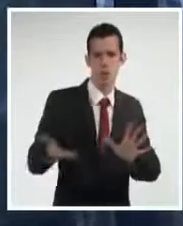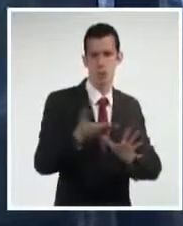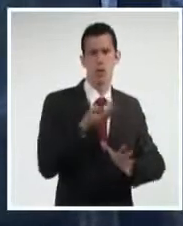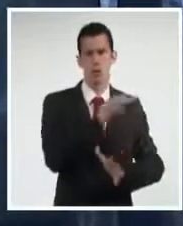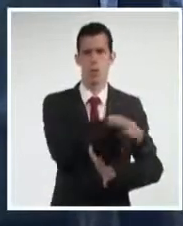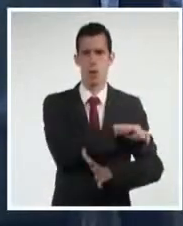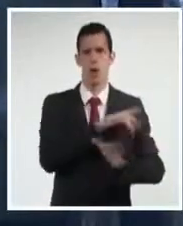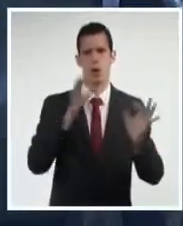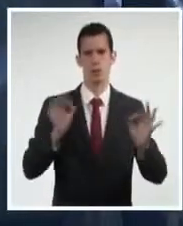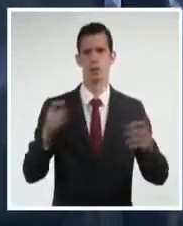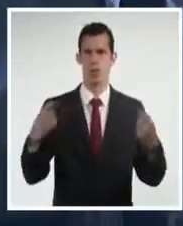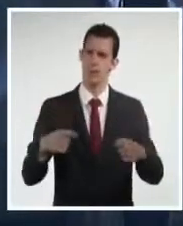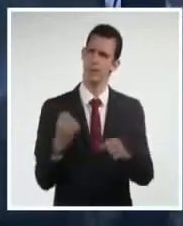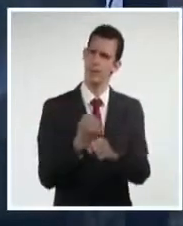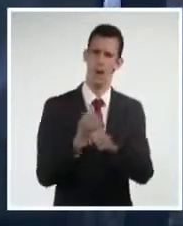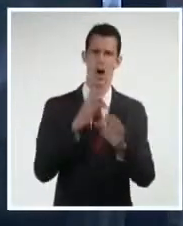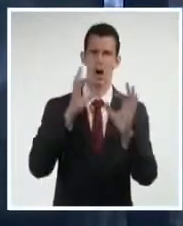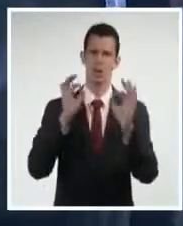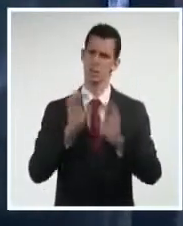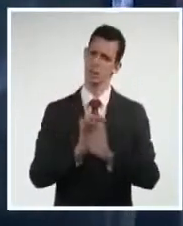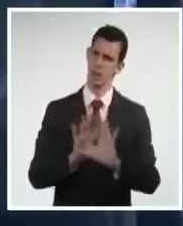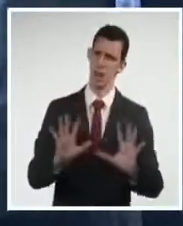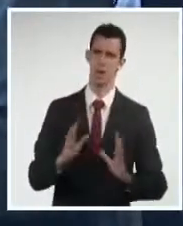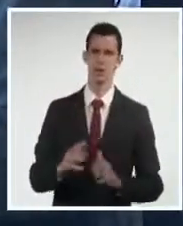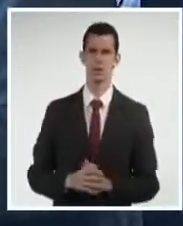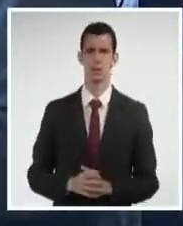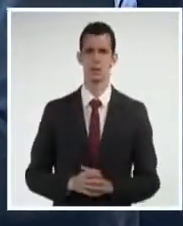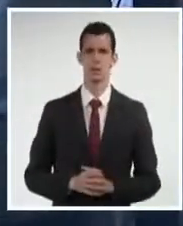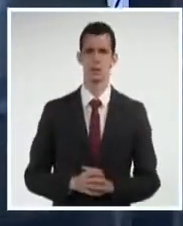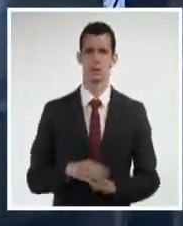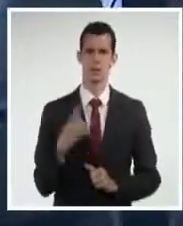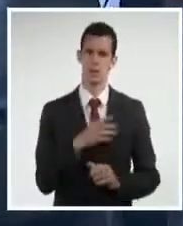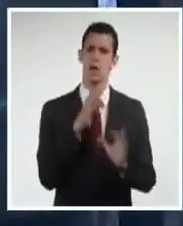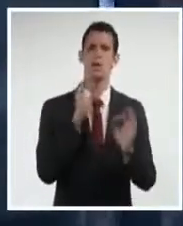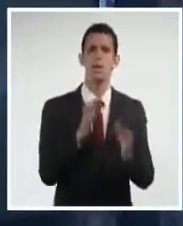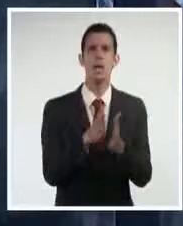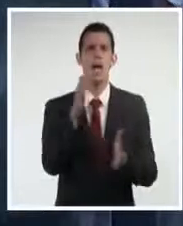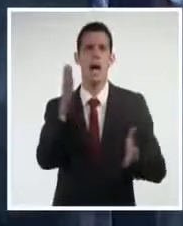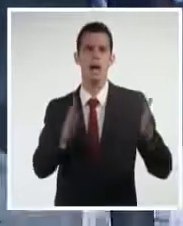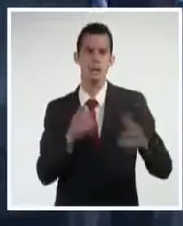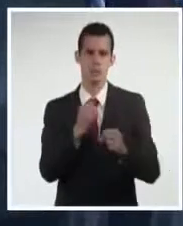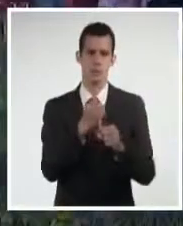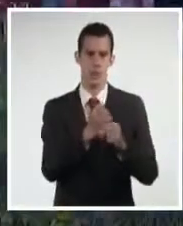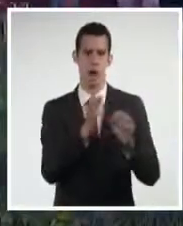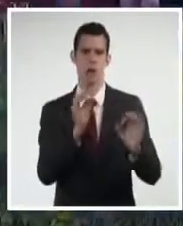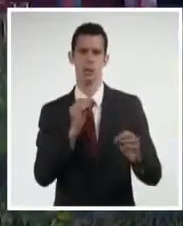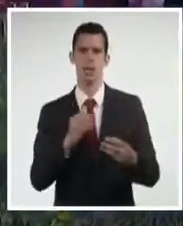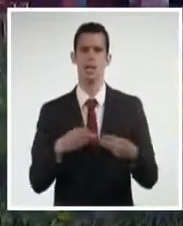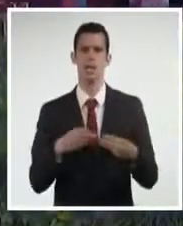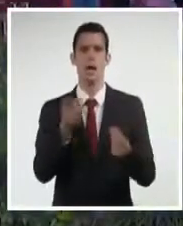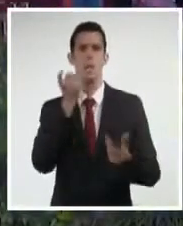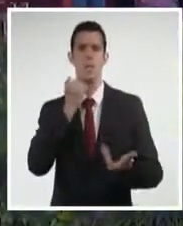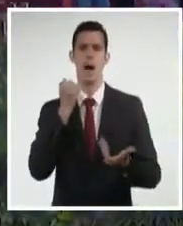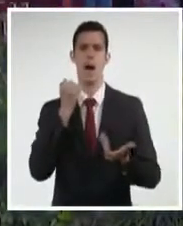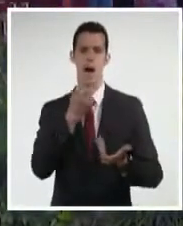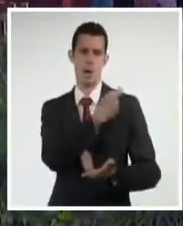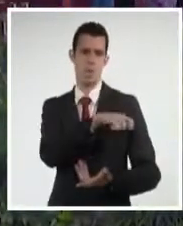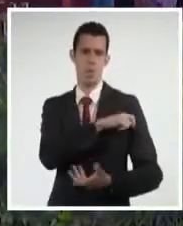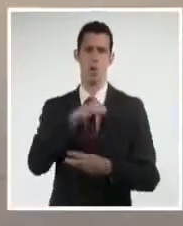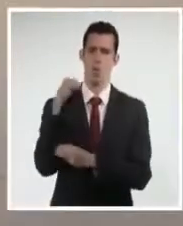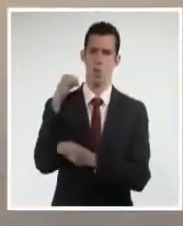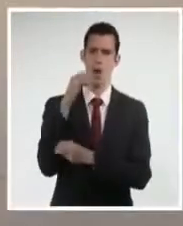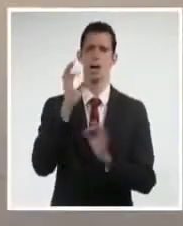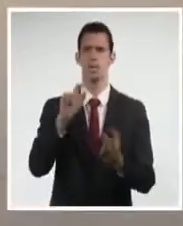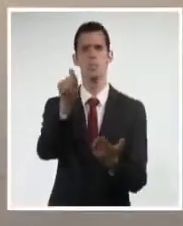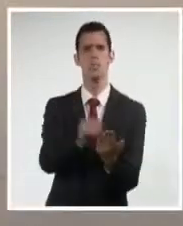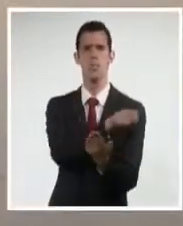yo creo que con eso cerramos un ciclo de trabajo que amplía la democracia, amplía la participación popular, que es el concepto de poder popular que diseñó